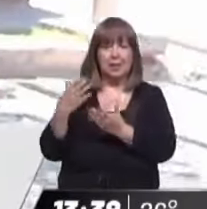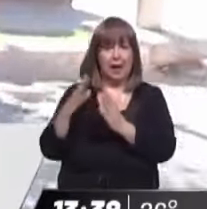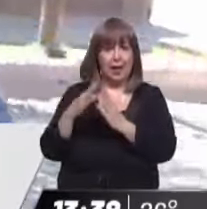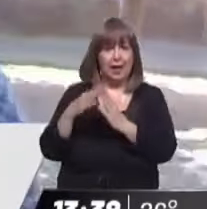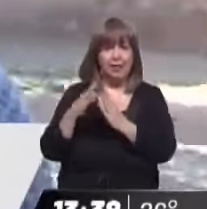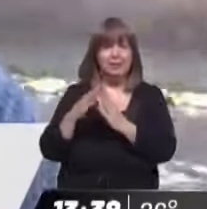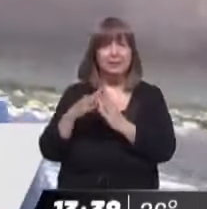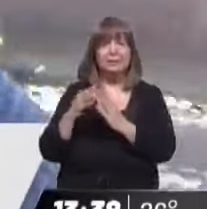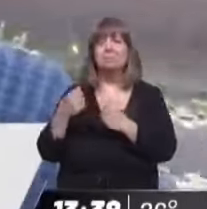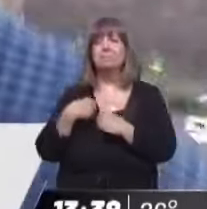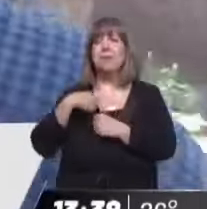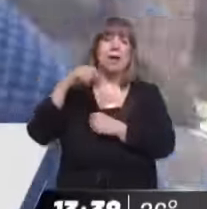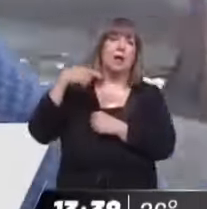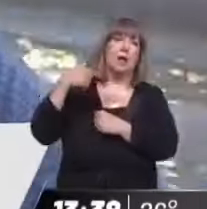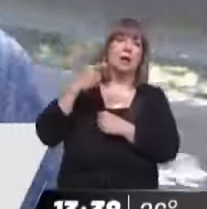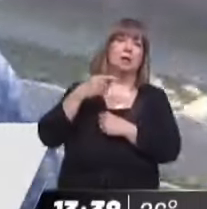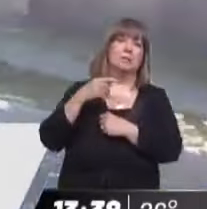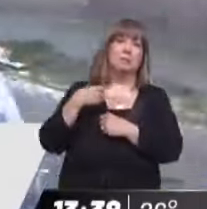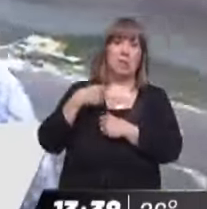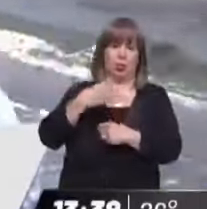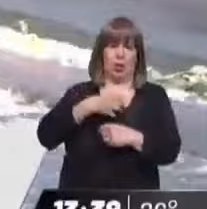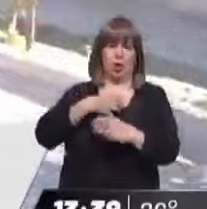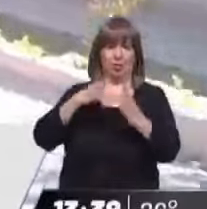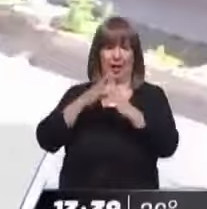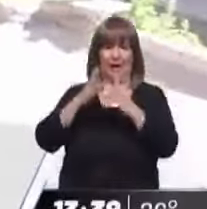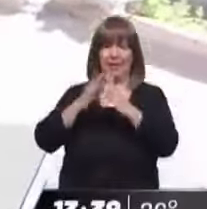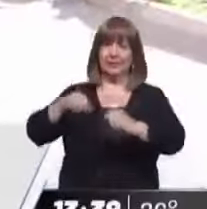hoy vino el sobrino,